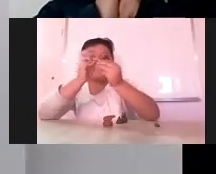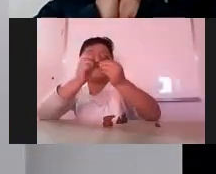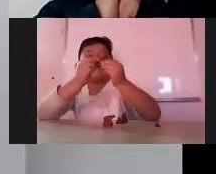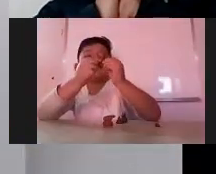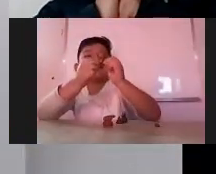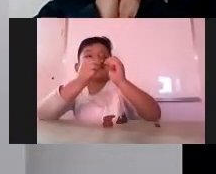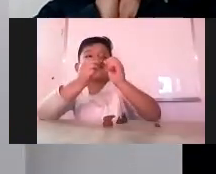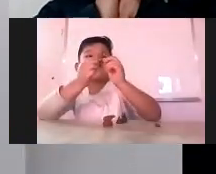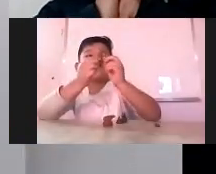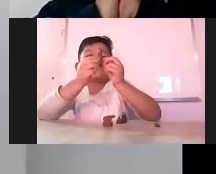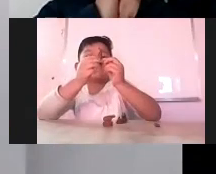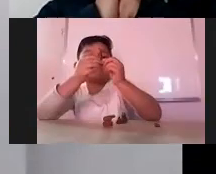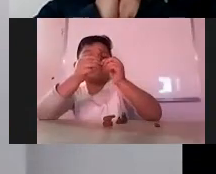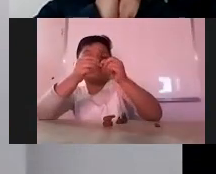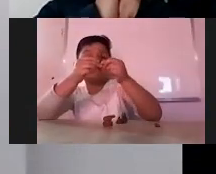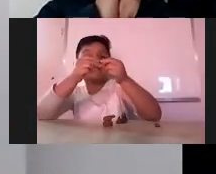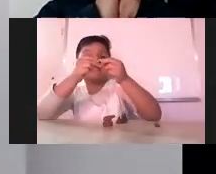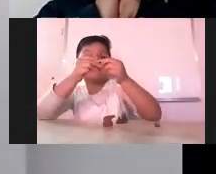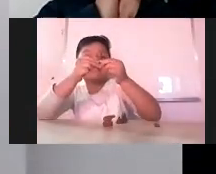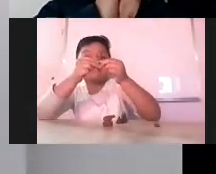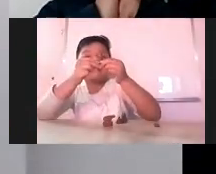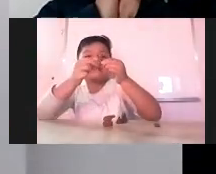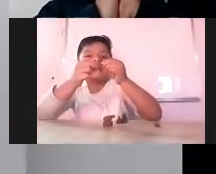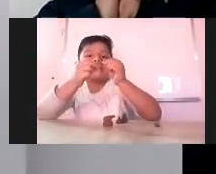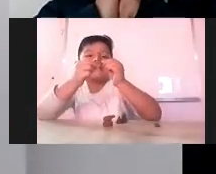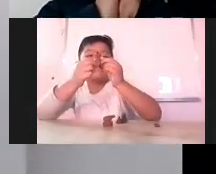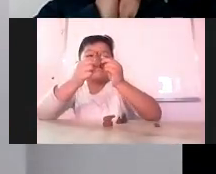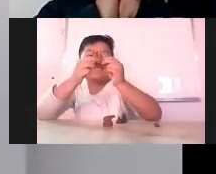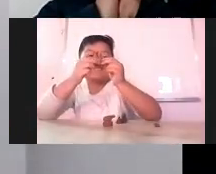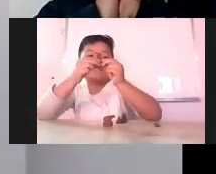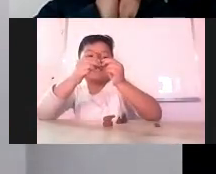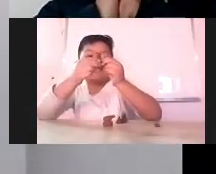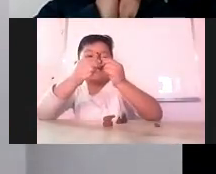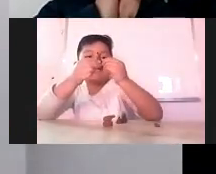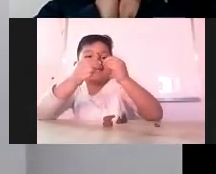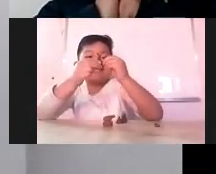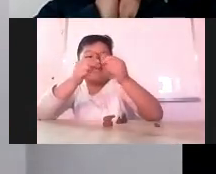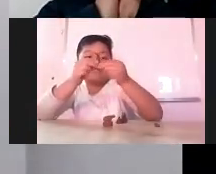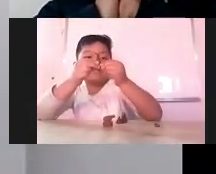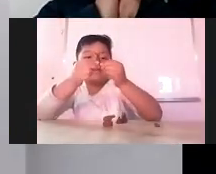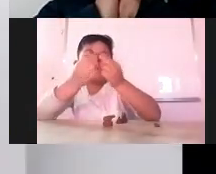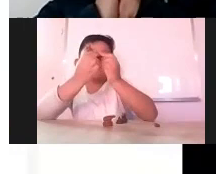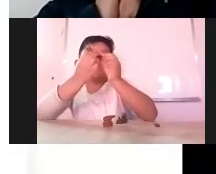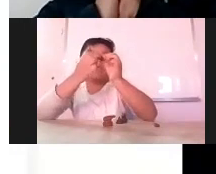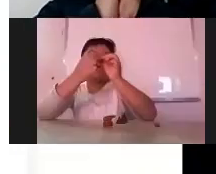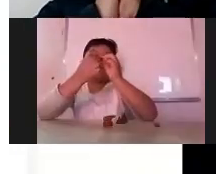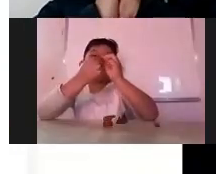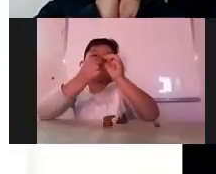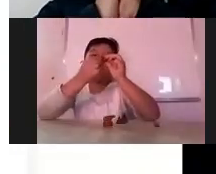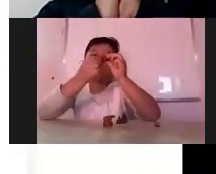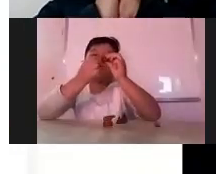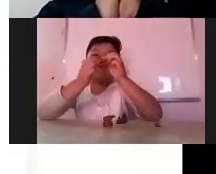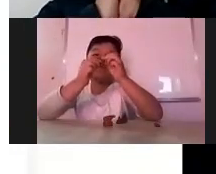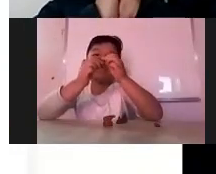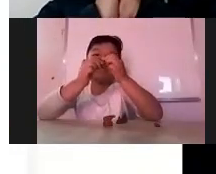y todavía preguntas quiero, ¿tú de qué vas? Si no hay un